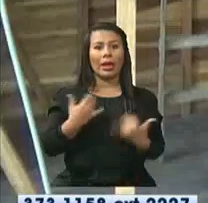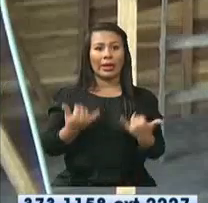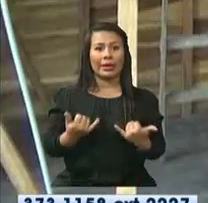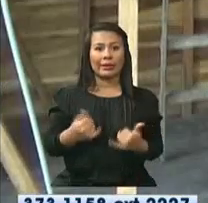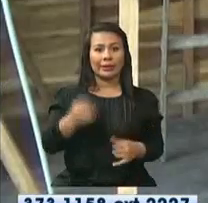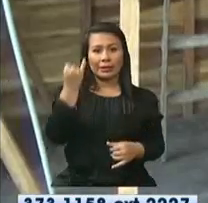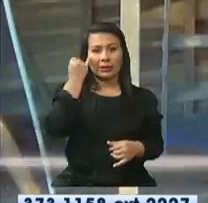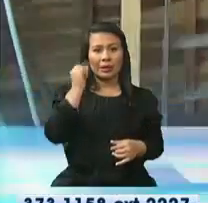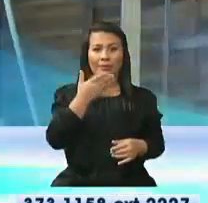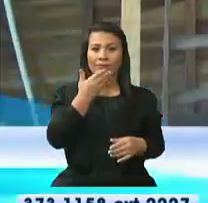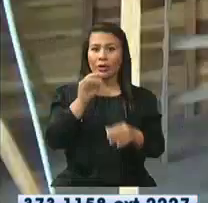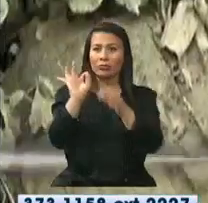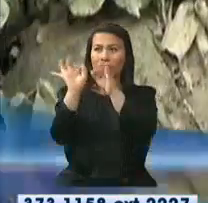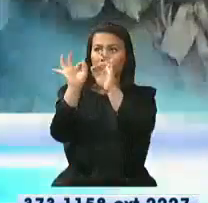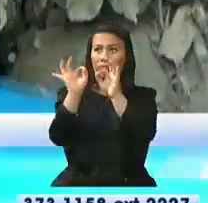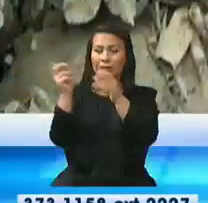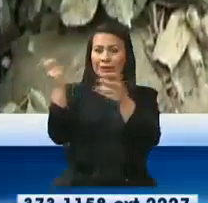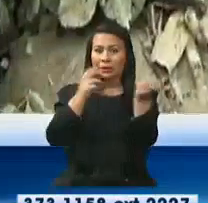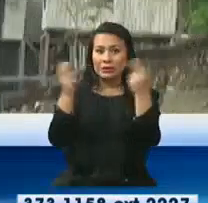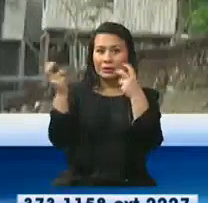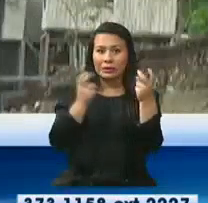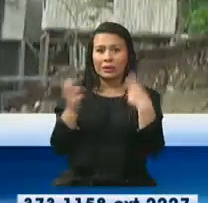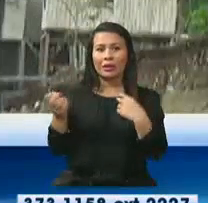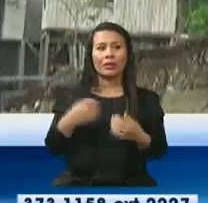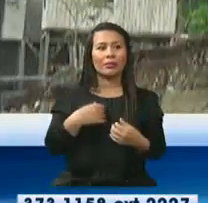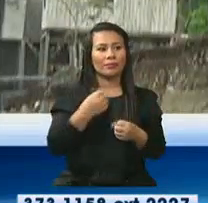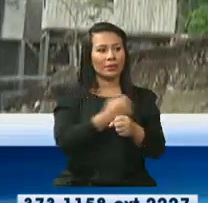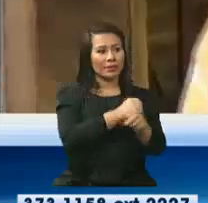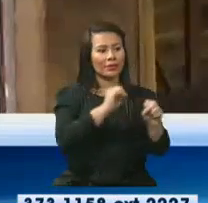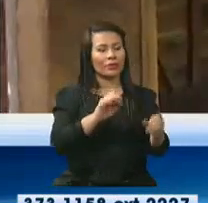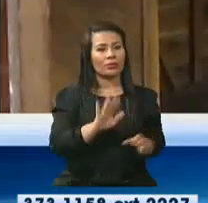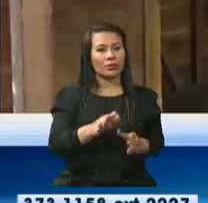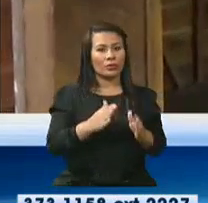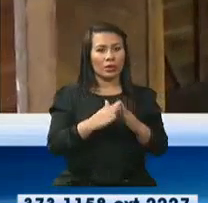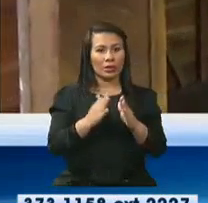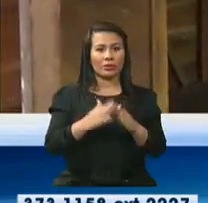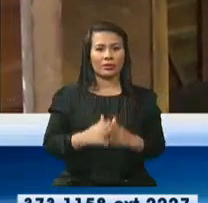por desarmar sus casas para salvar parte de sus pertenencias